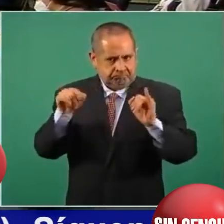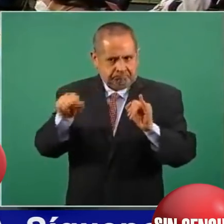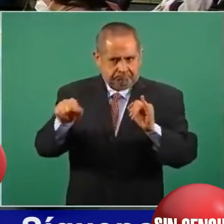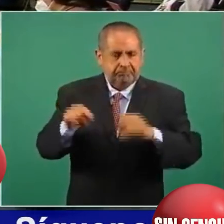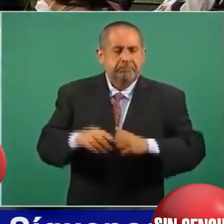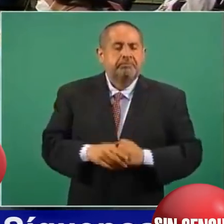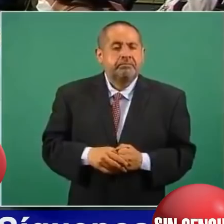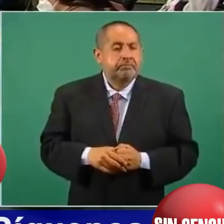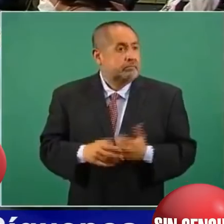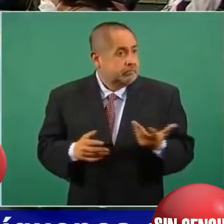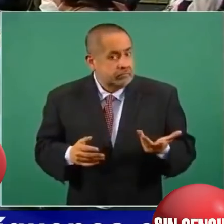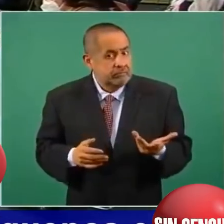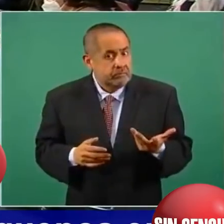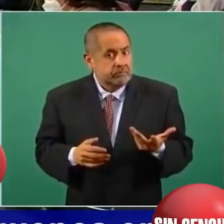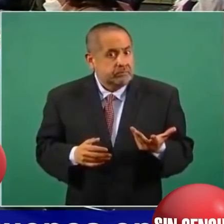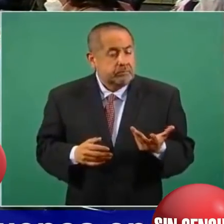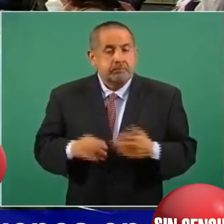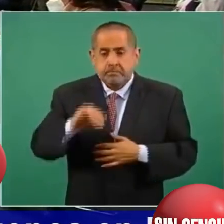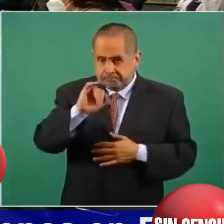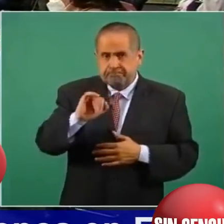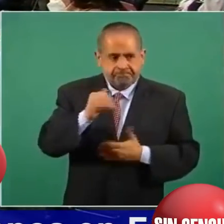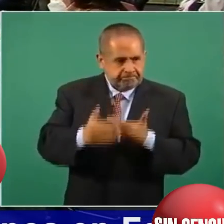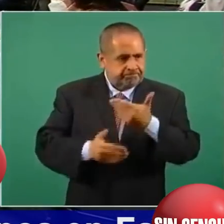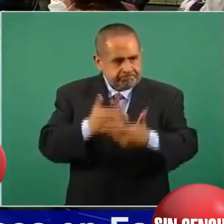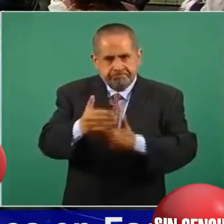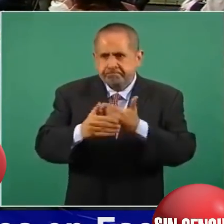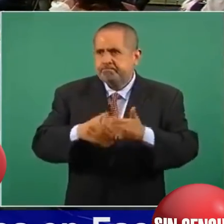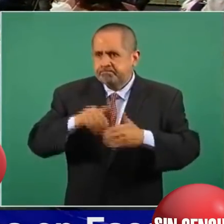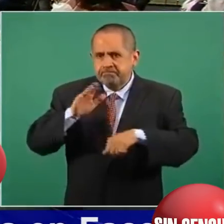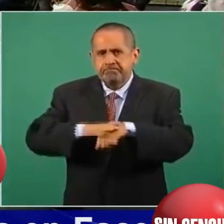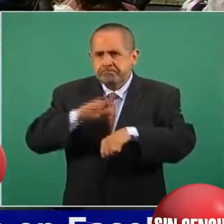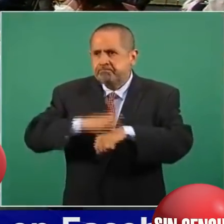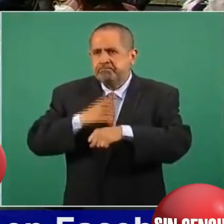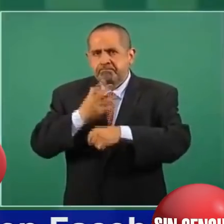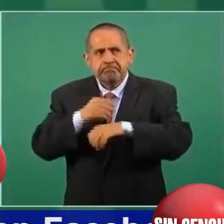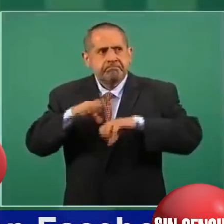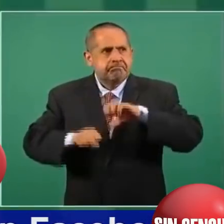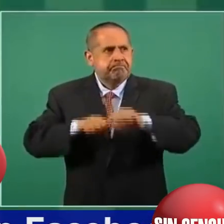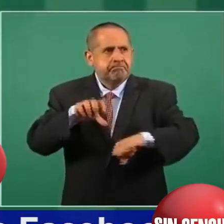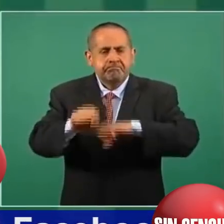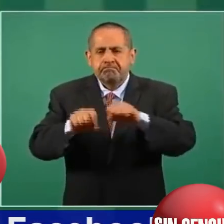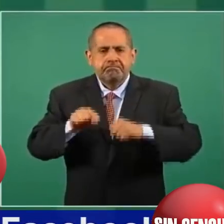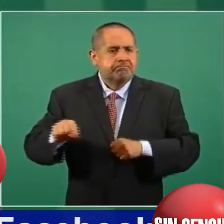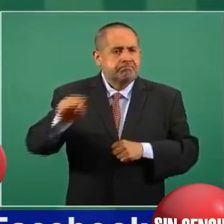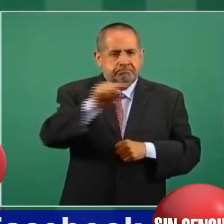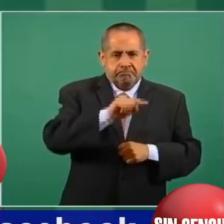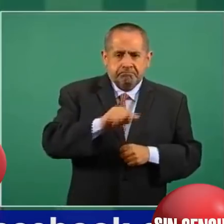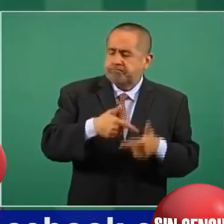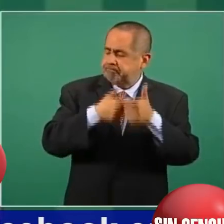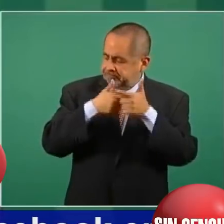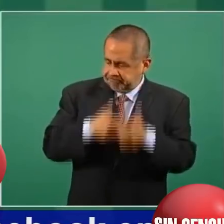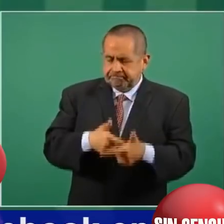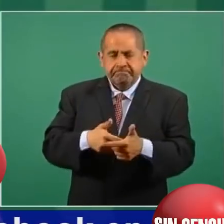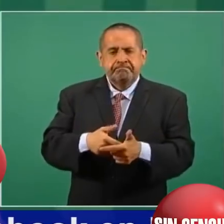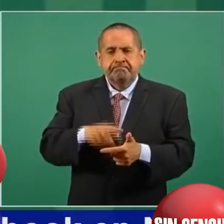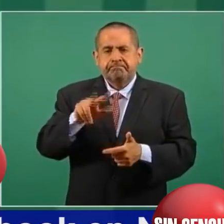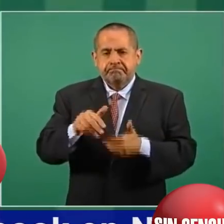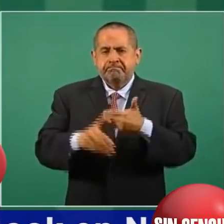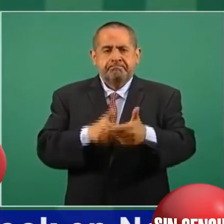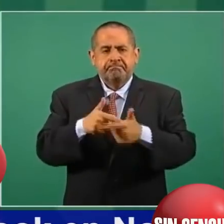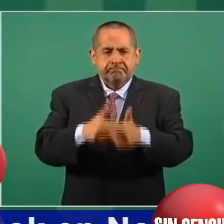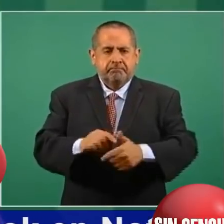Entonces, sí se está avanzando en el terreno educativo y lo vamos a seguir haciendo.